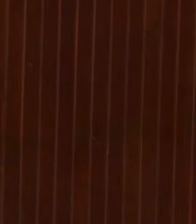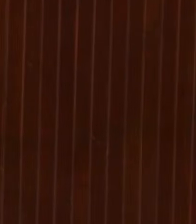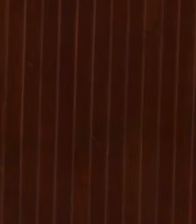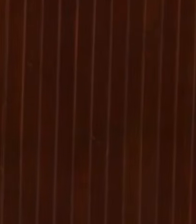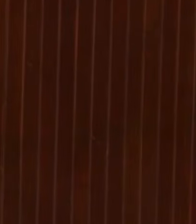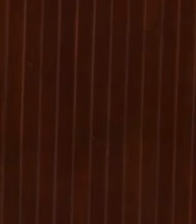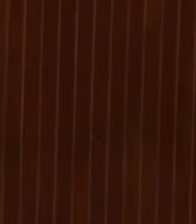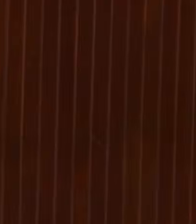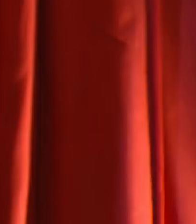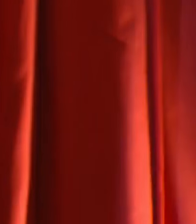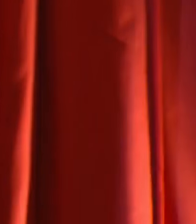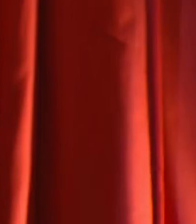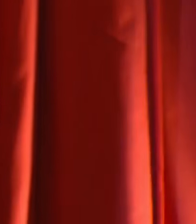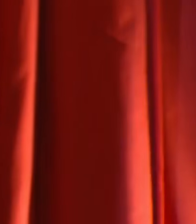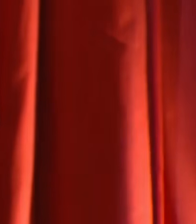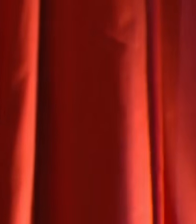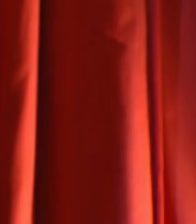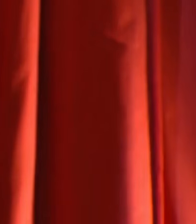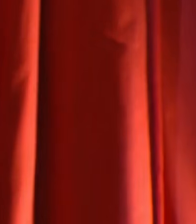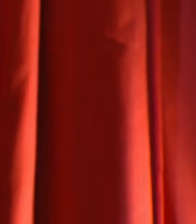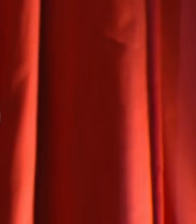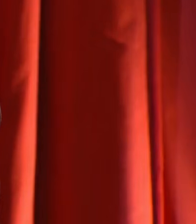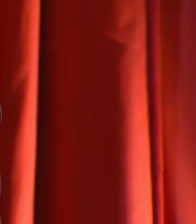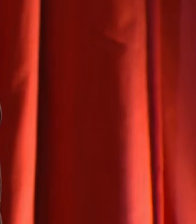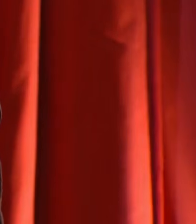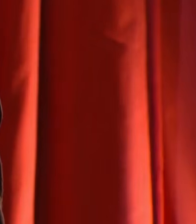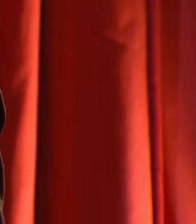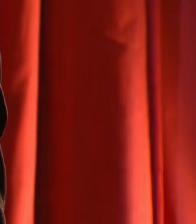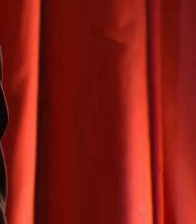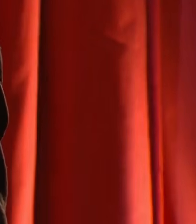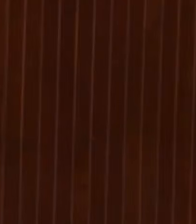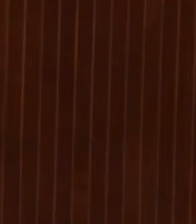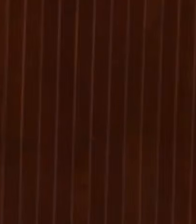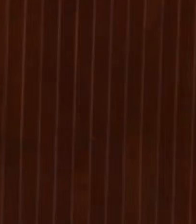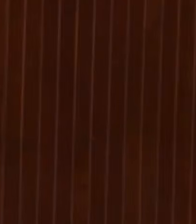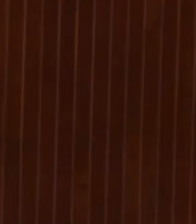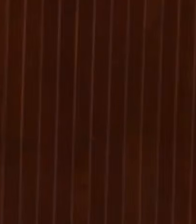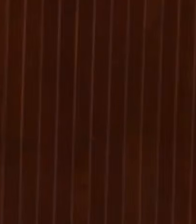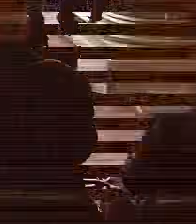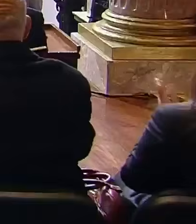soberanía no se negocia, se defiende. Desde septiembre de